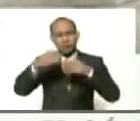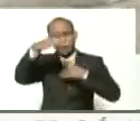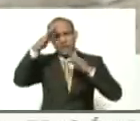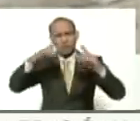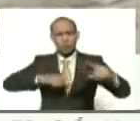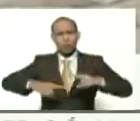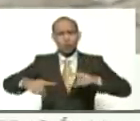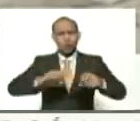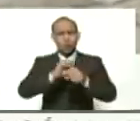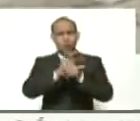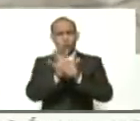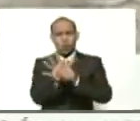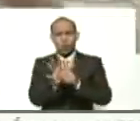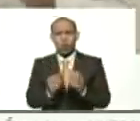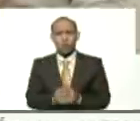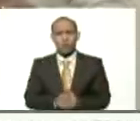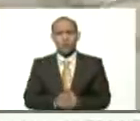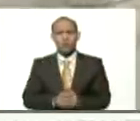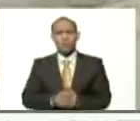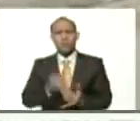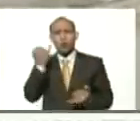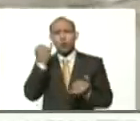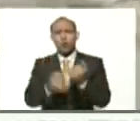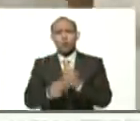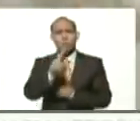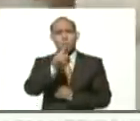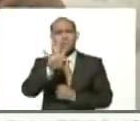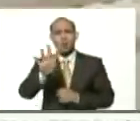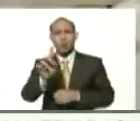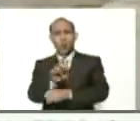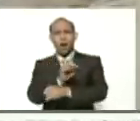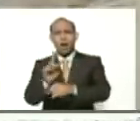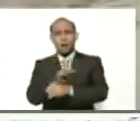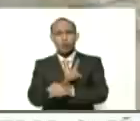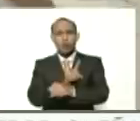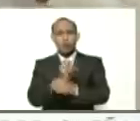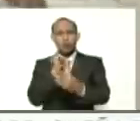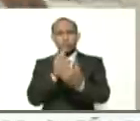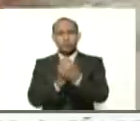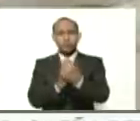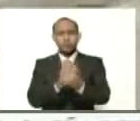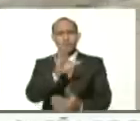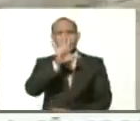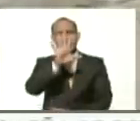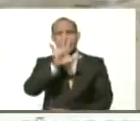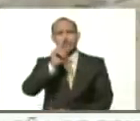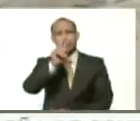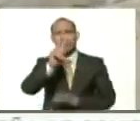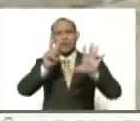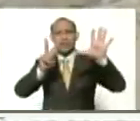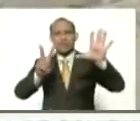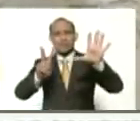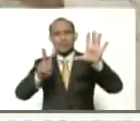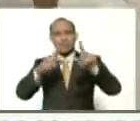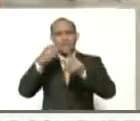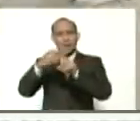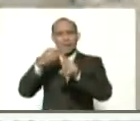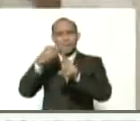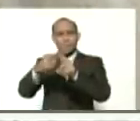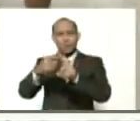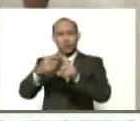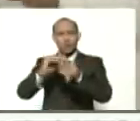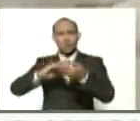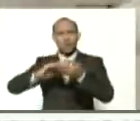y control del 19 ha dicho que en las últimas 24 horas se han registrado en el país 527 nuevos casos de origen